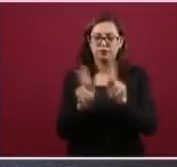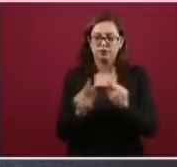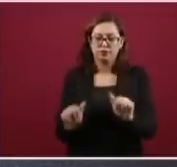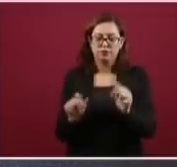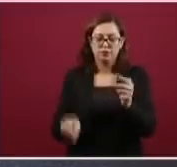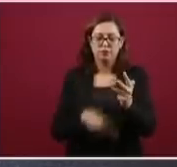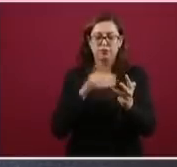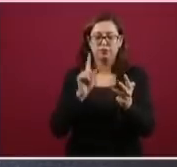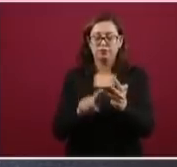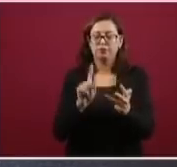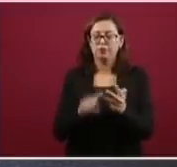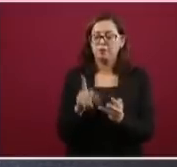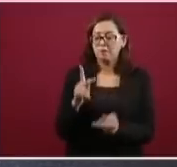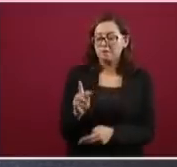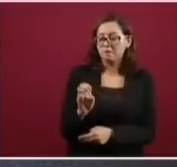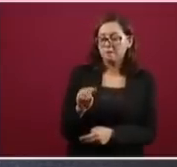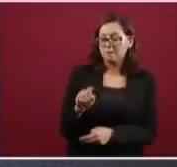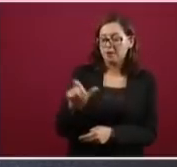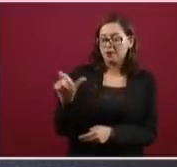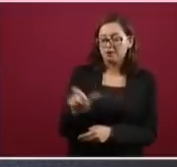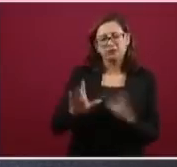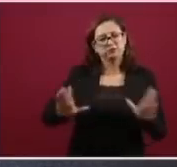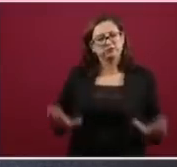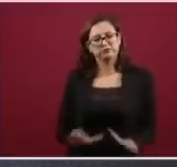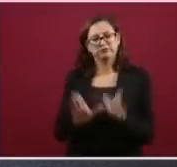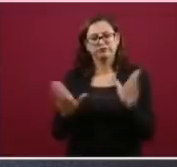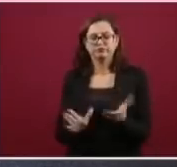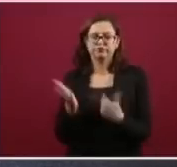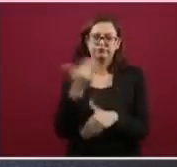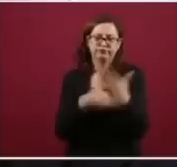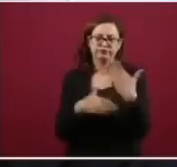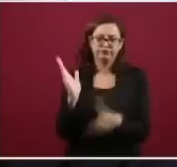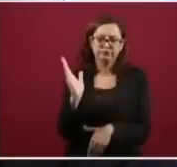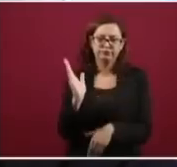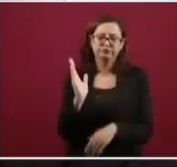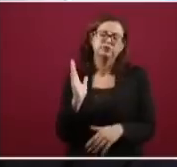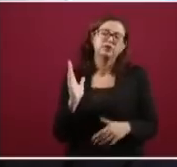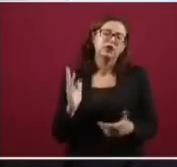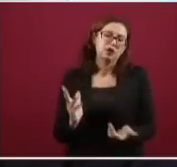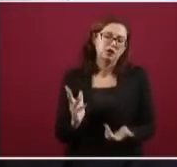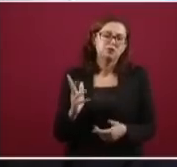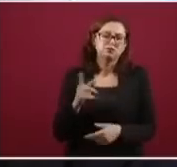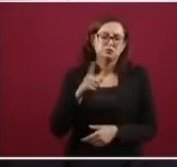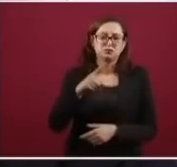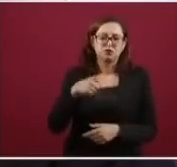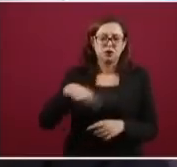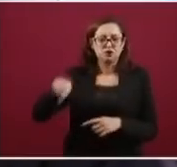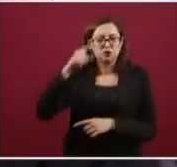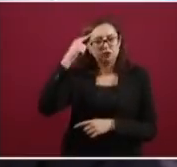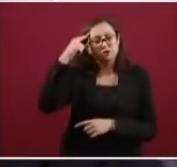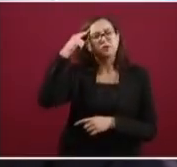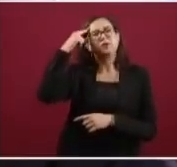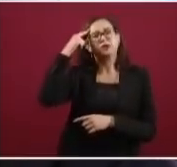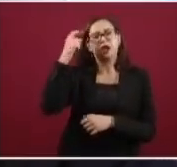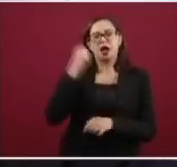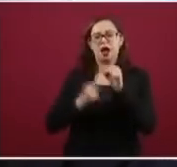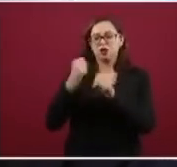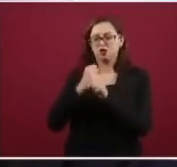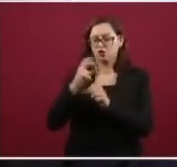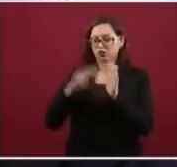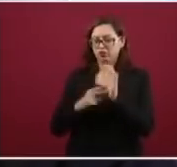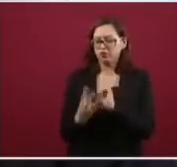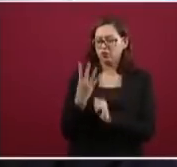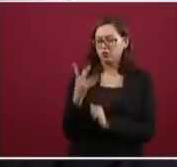de pemex solamente para darles algunos números que pongan esto en contexto en el año 2004